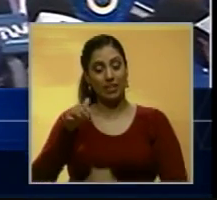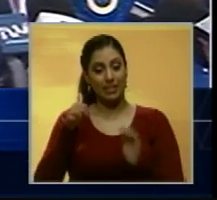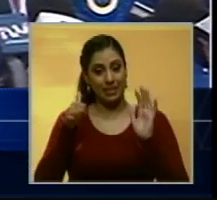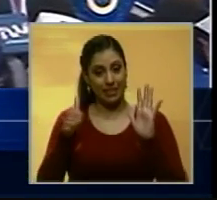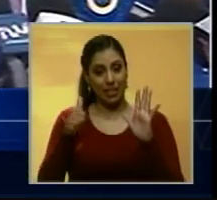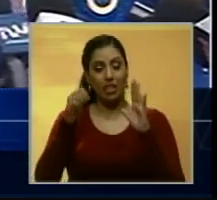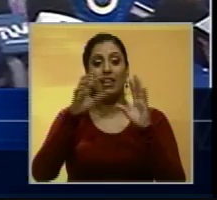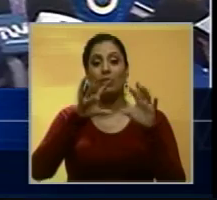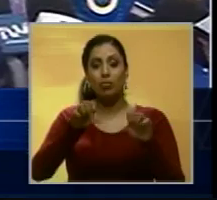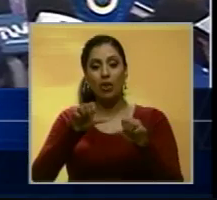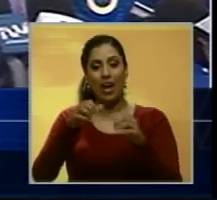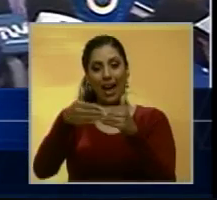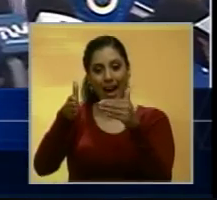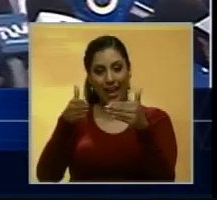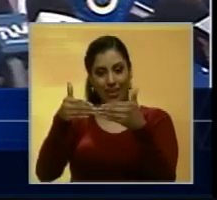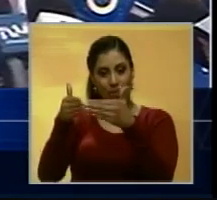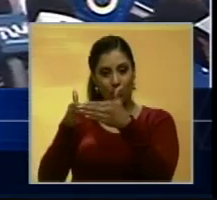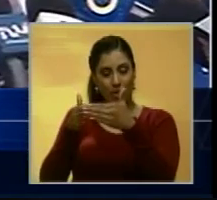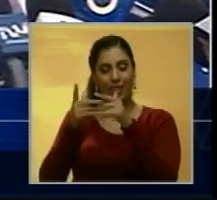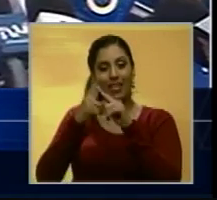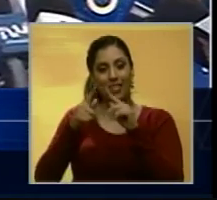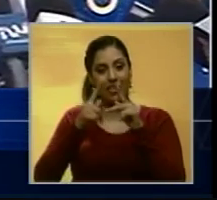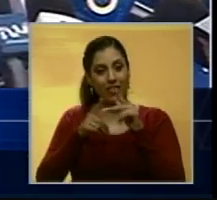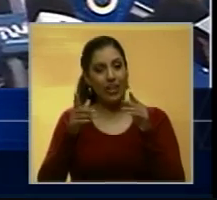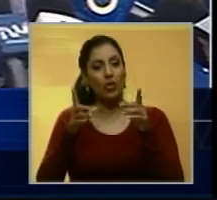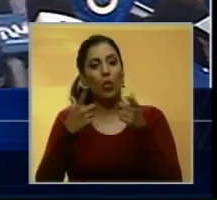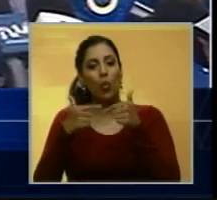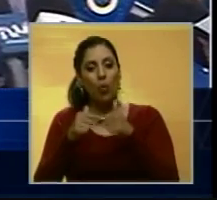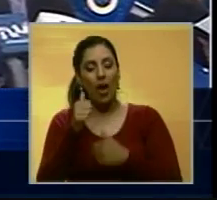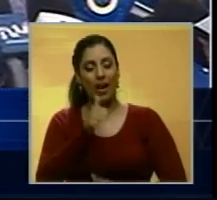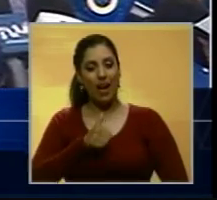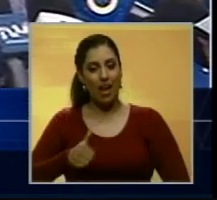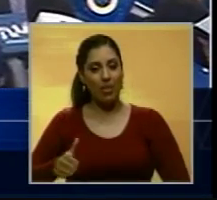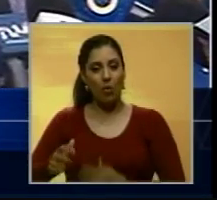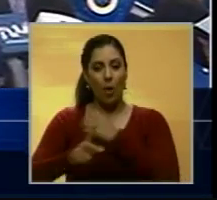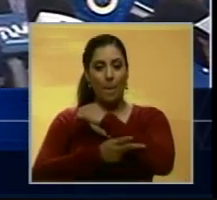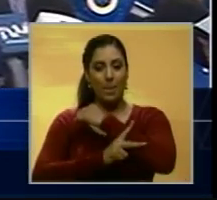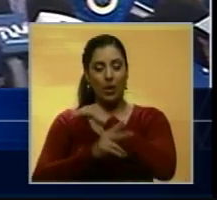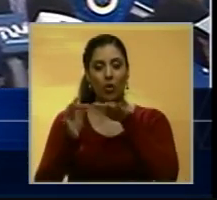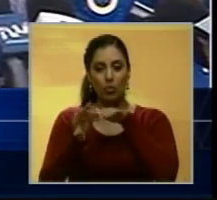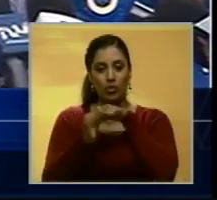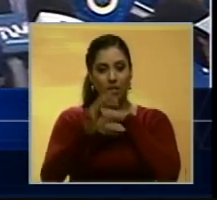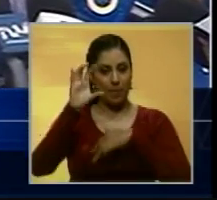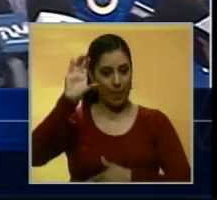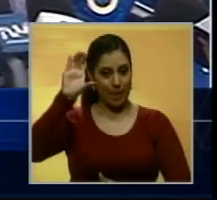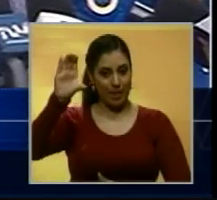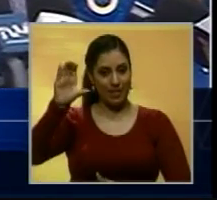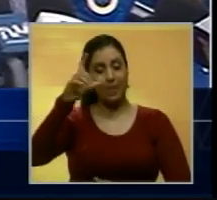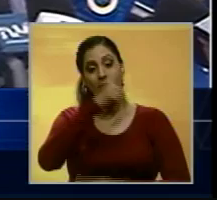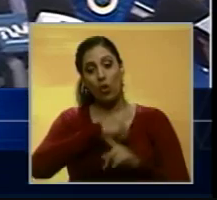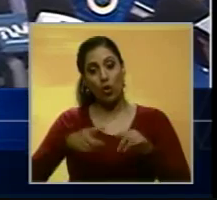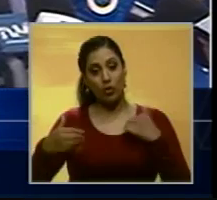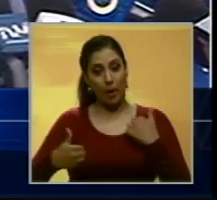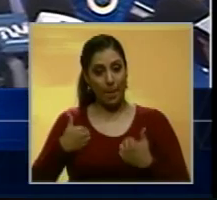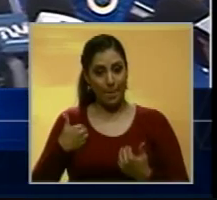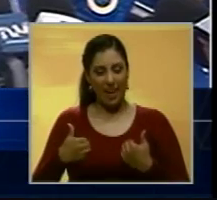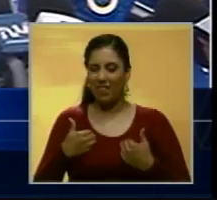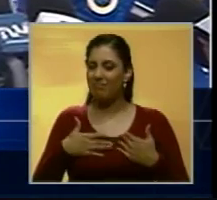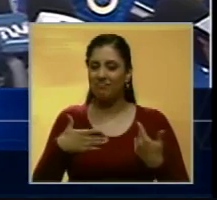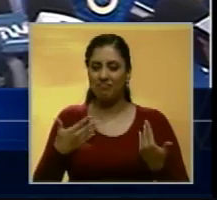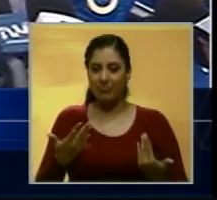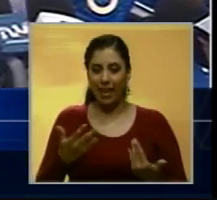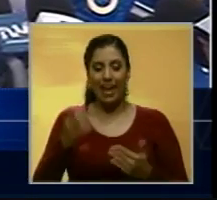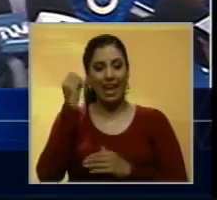1.356 tomas de esquina en distintos puntos en cada una de las parroquias y municipios del país. Día miércoles, vamos a